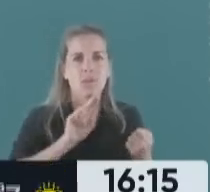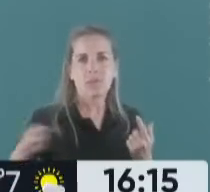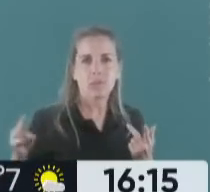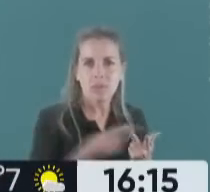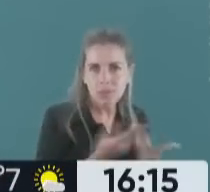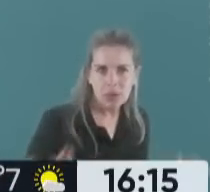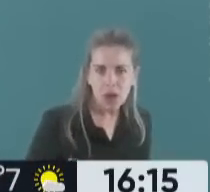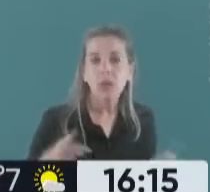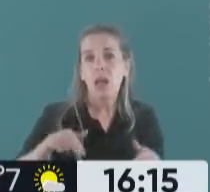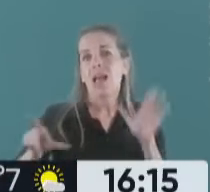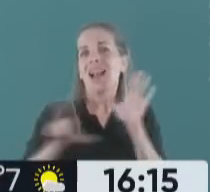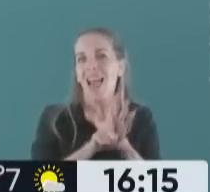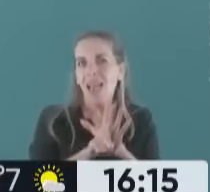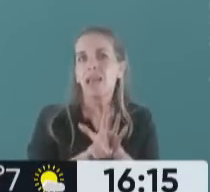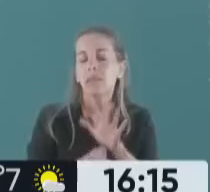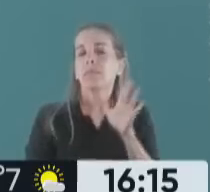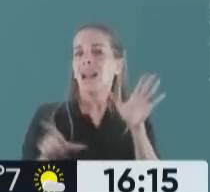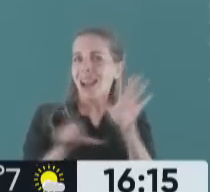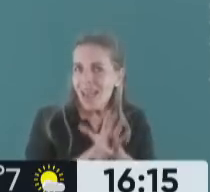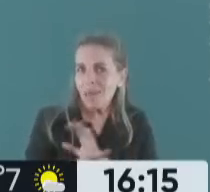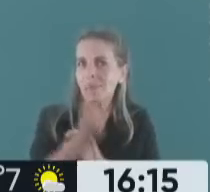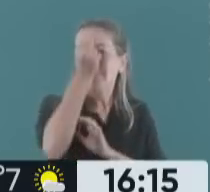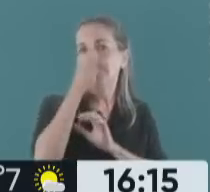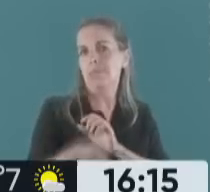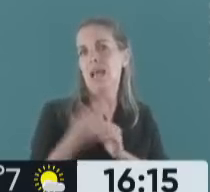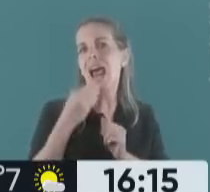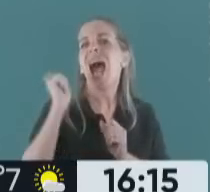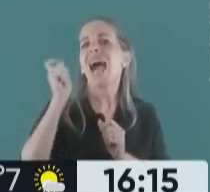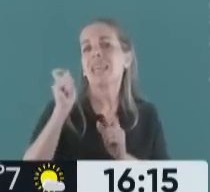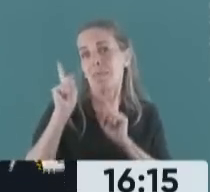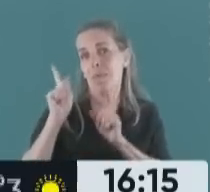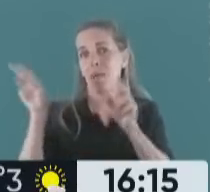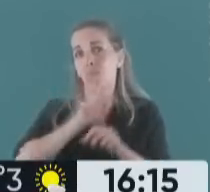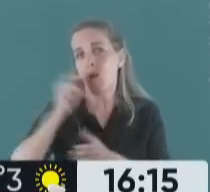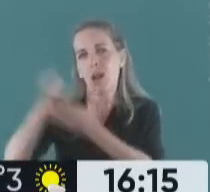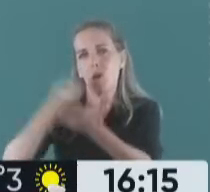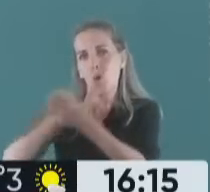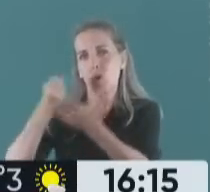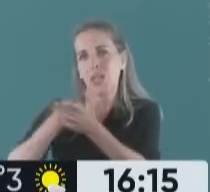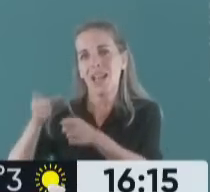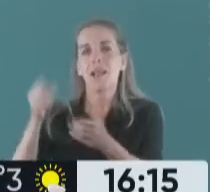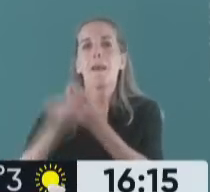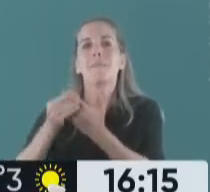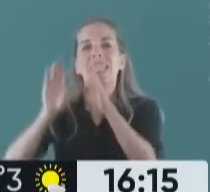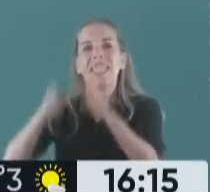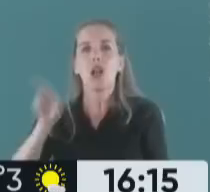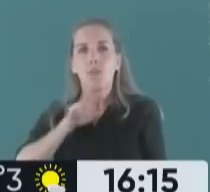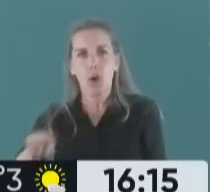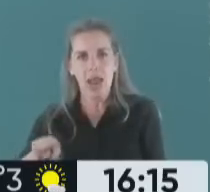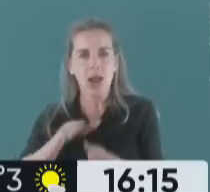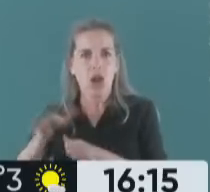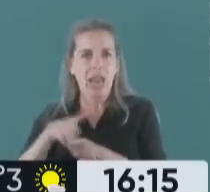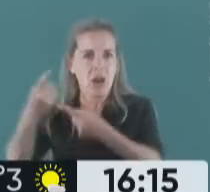ley de aborto seguro, legal y gratuito, que consiguió la lucha de las mujeres y este Ministerio de Mujeres, Género e Igualdad. Para nombrar